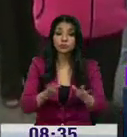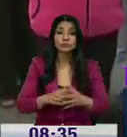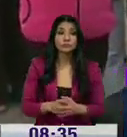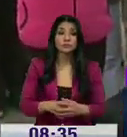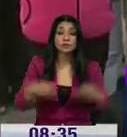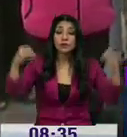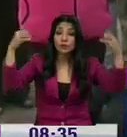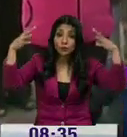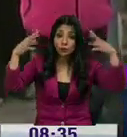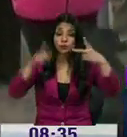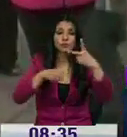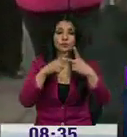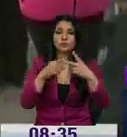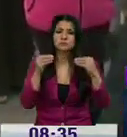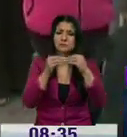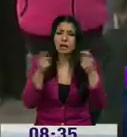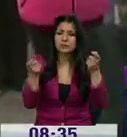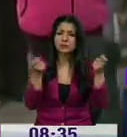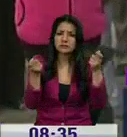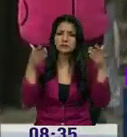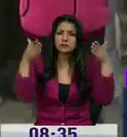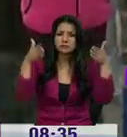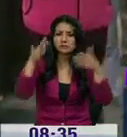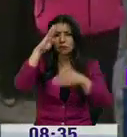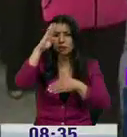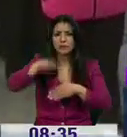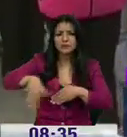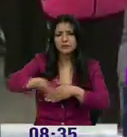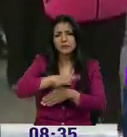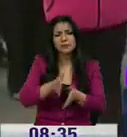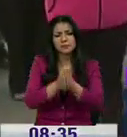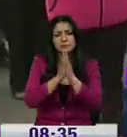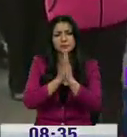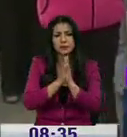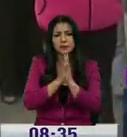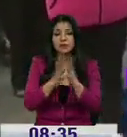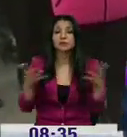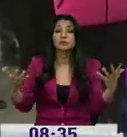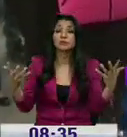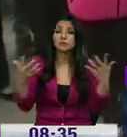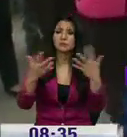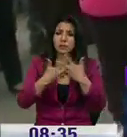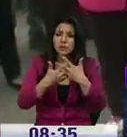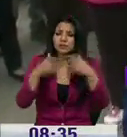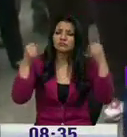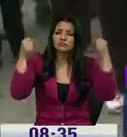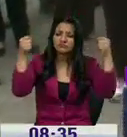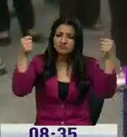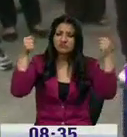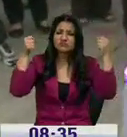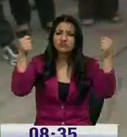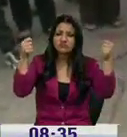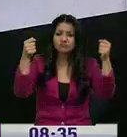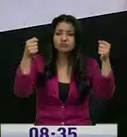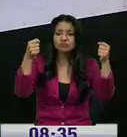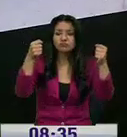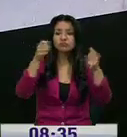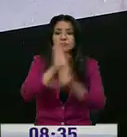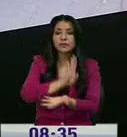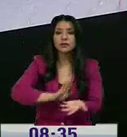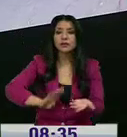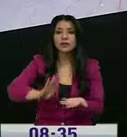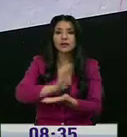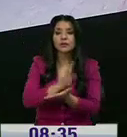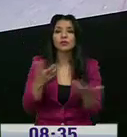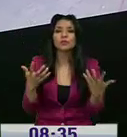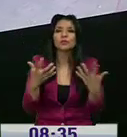alumbrado público, mayores patrullajes por parte de la Policía Nacional, ellos están unidos haciéndole precisamente honor al nombre del barrio